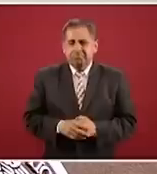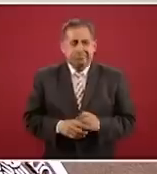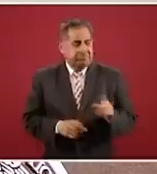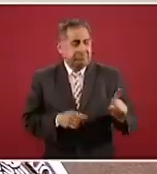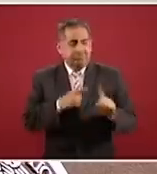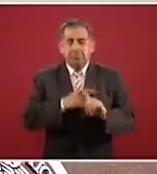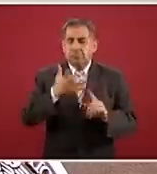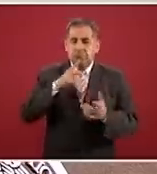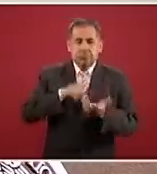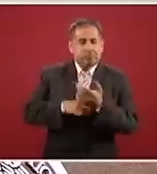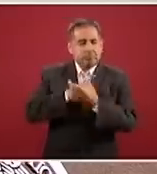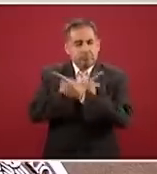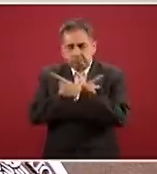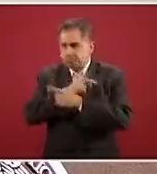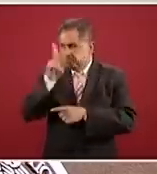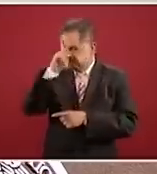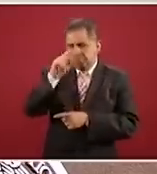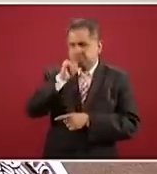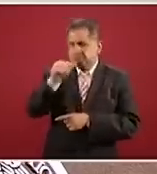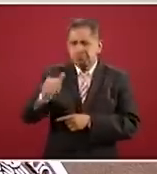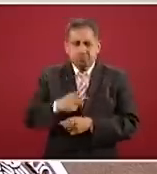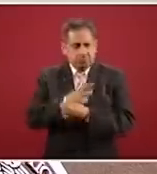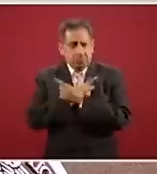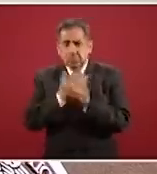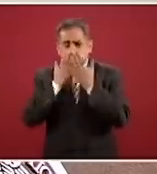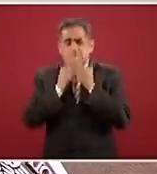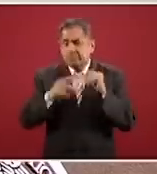sin escrúpulos morales.